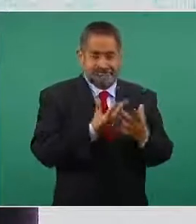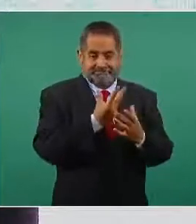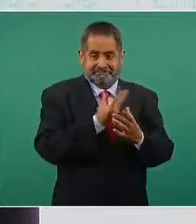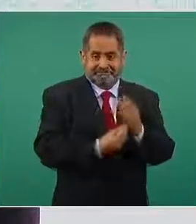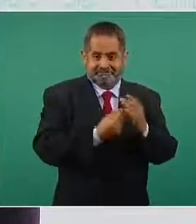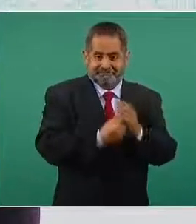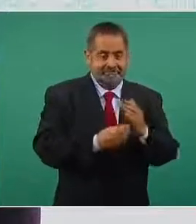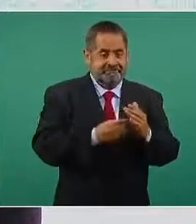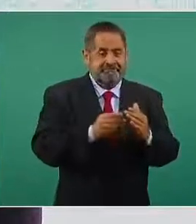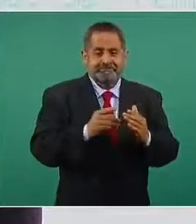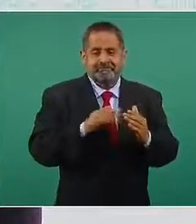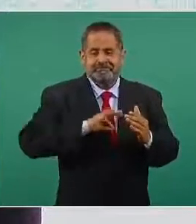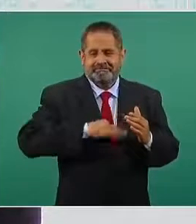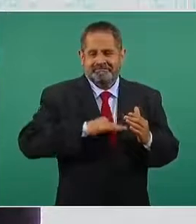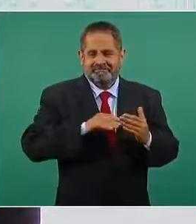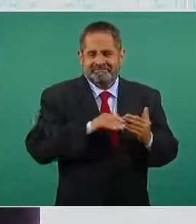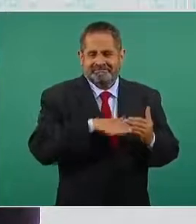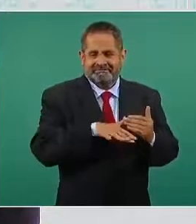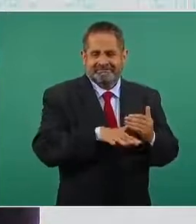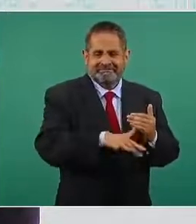este caso,